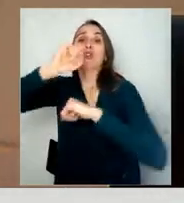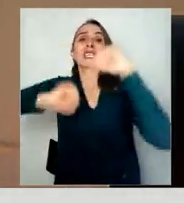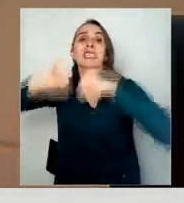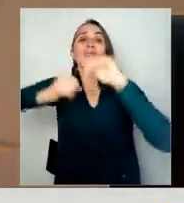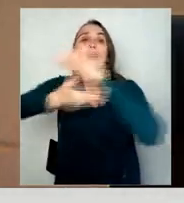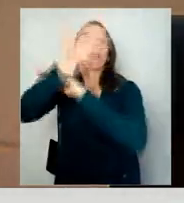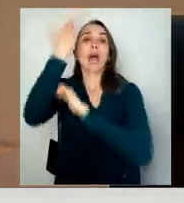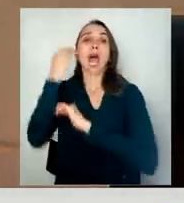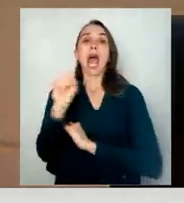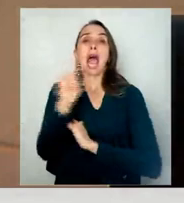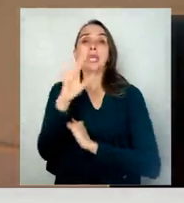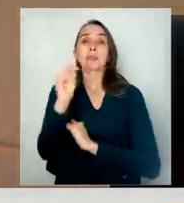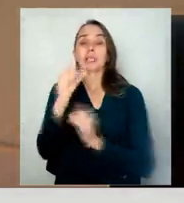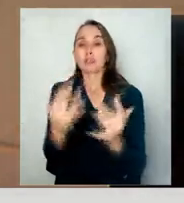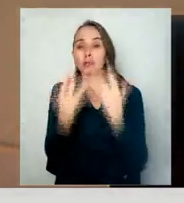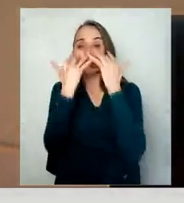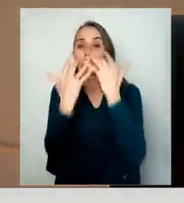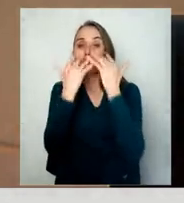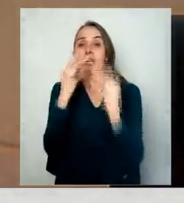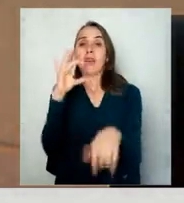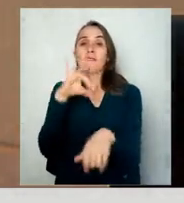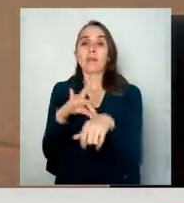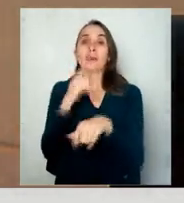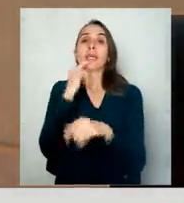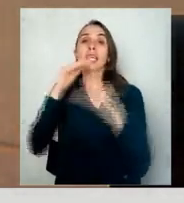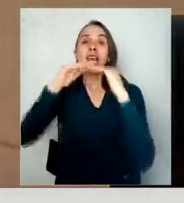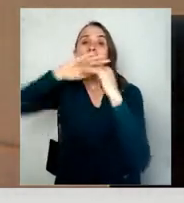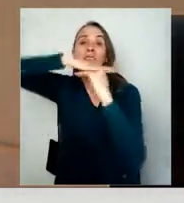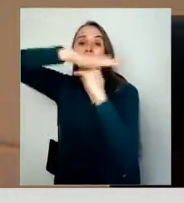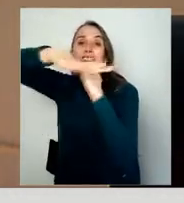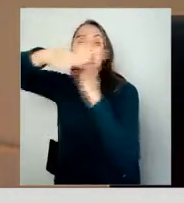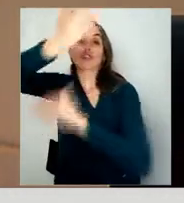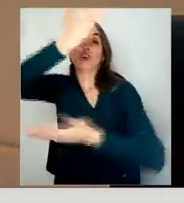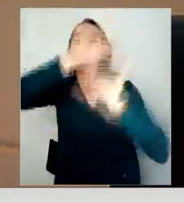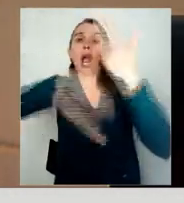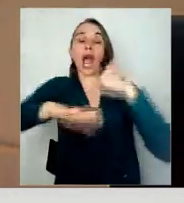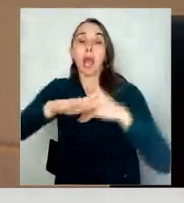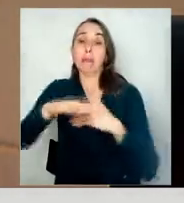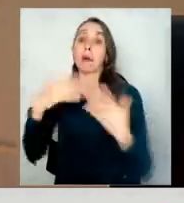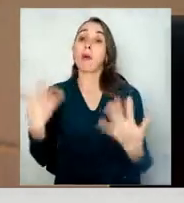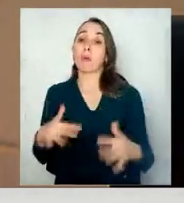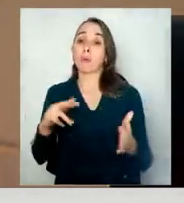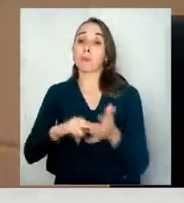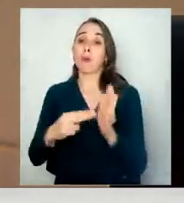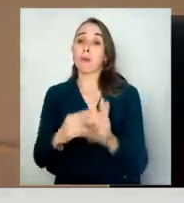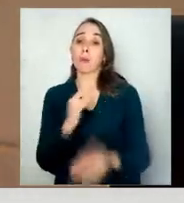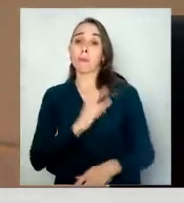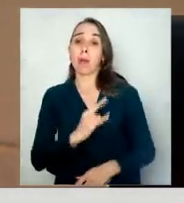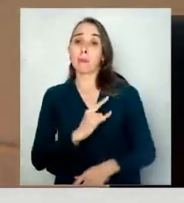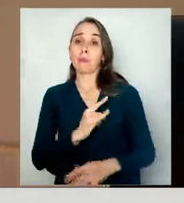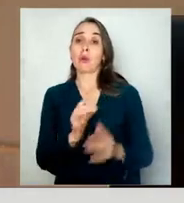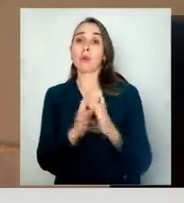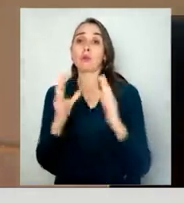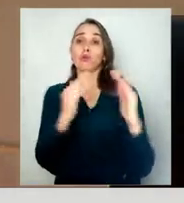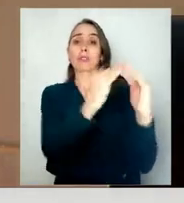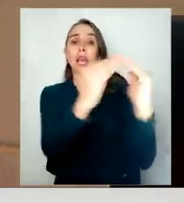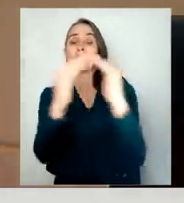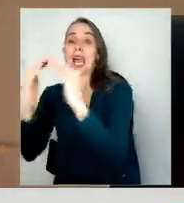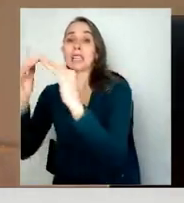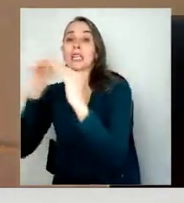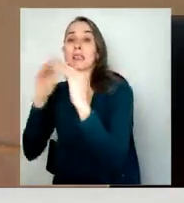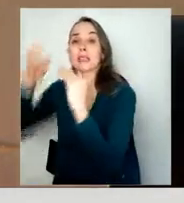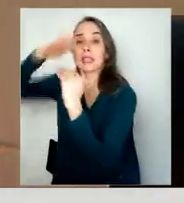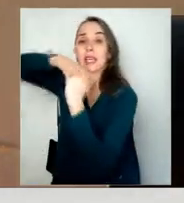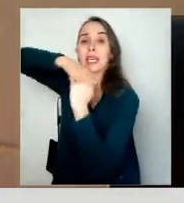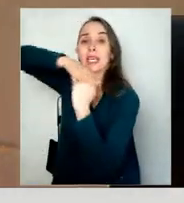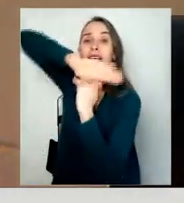esto es un problema muy serio y en la comuna de maipú hay mucho techo condesto y no se están